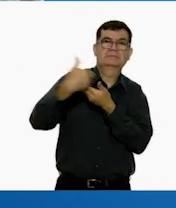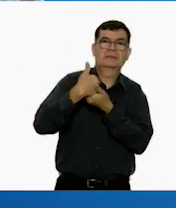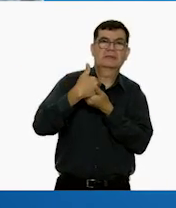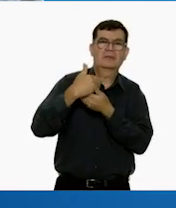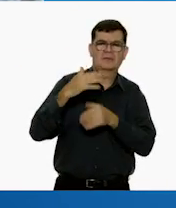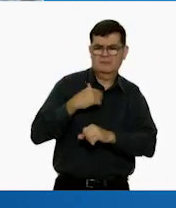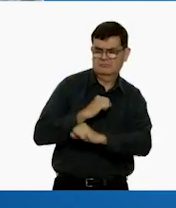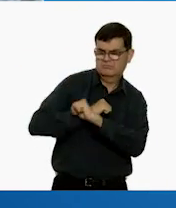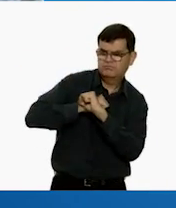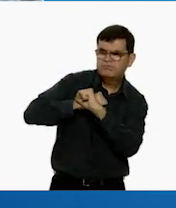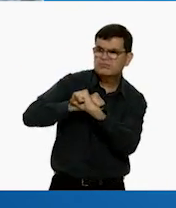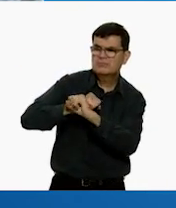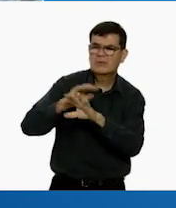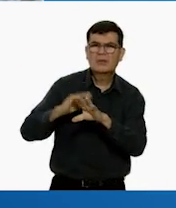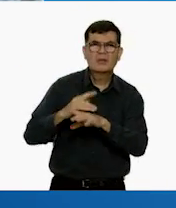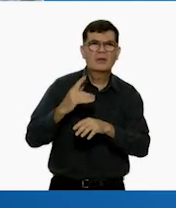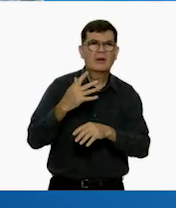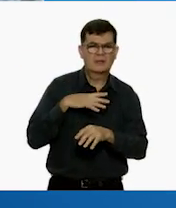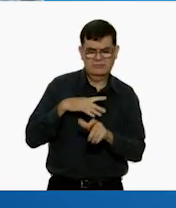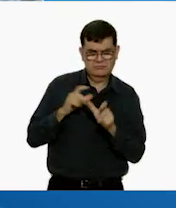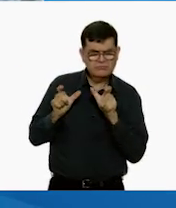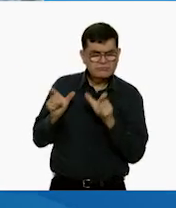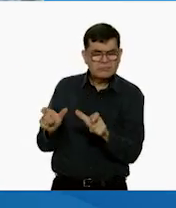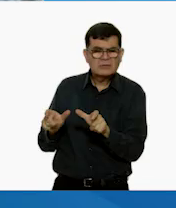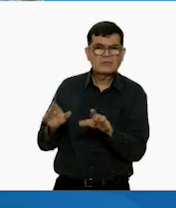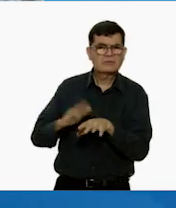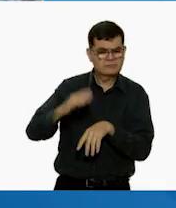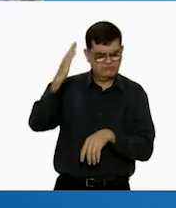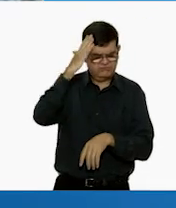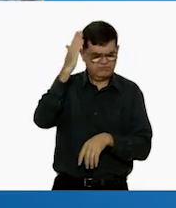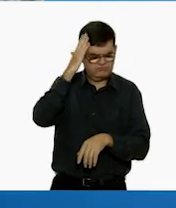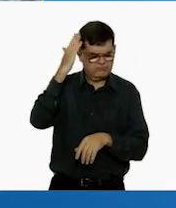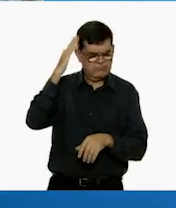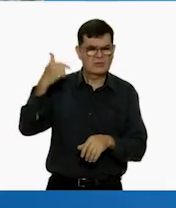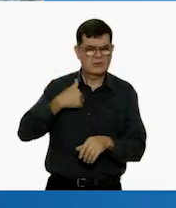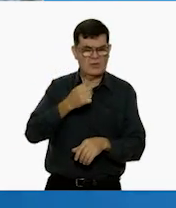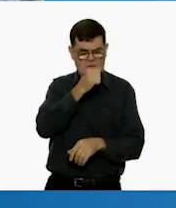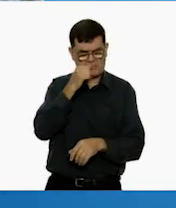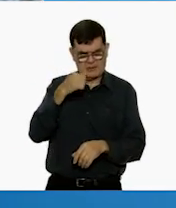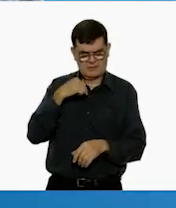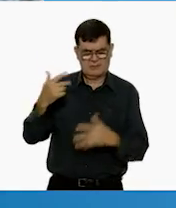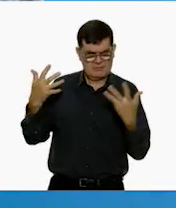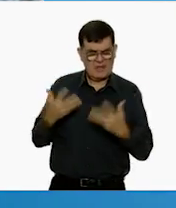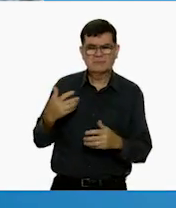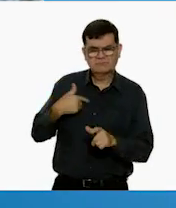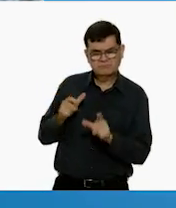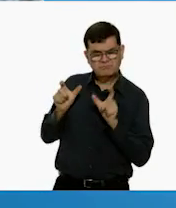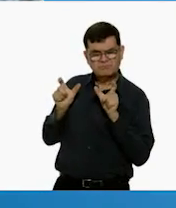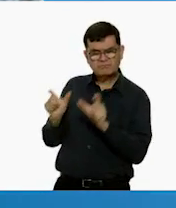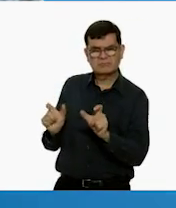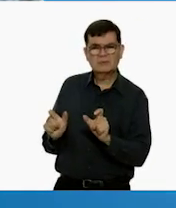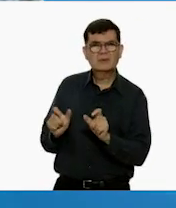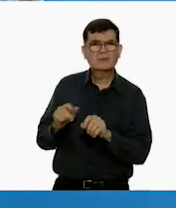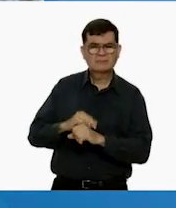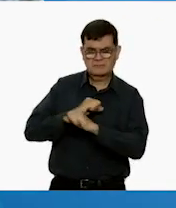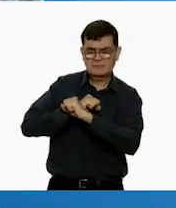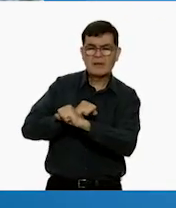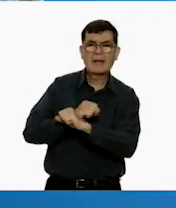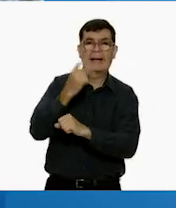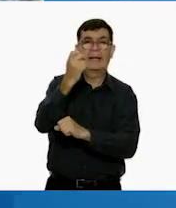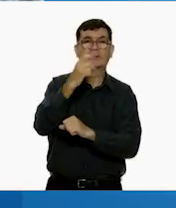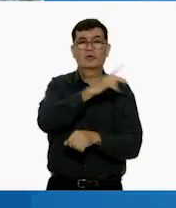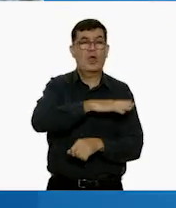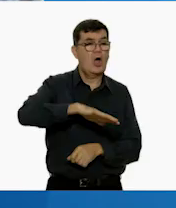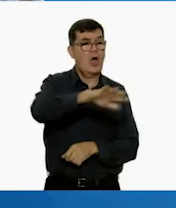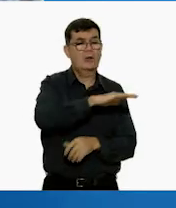él mantiene durante esos años, el liderazgo que él mantiene, que es lo que lo convierte en esta gran figura nacional,